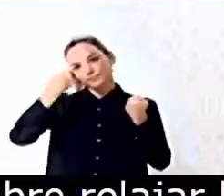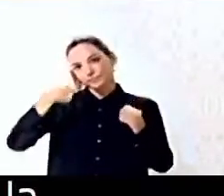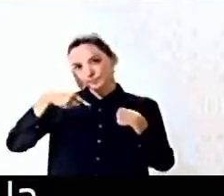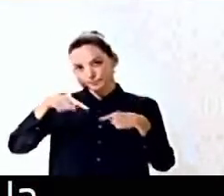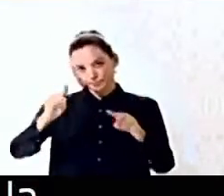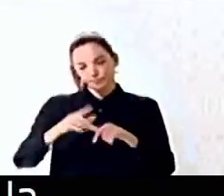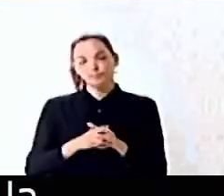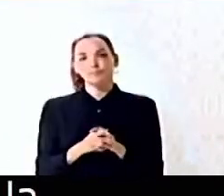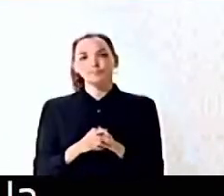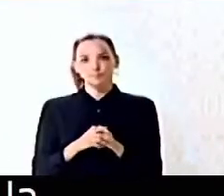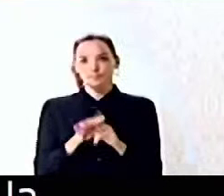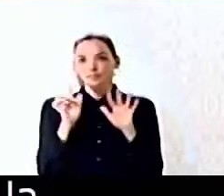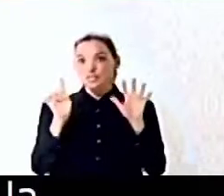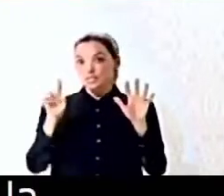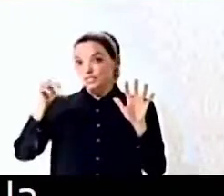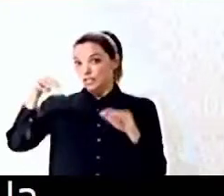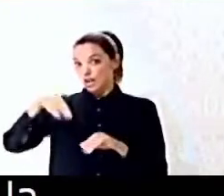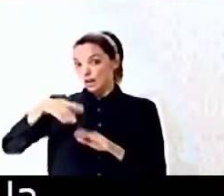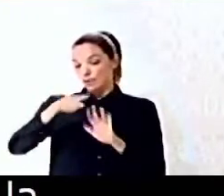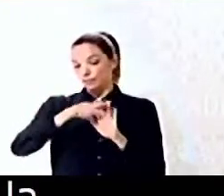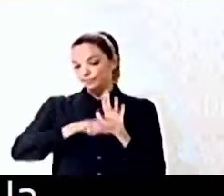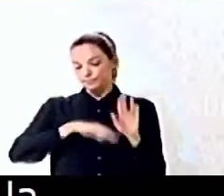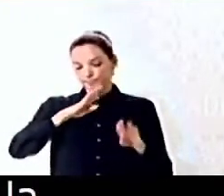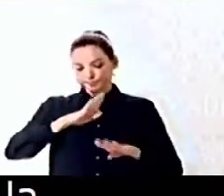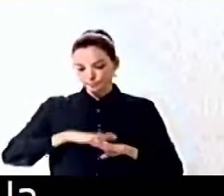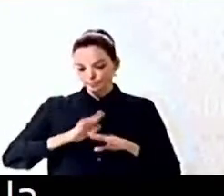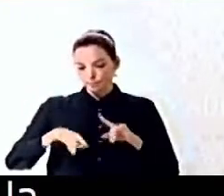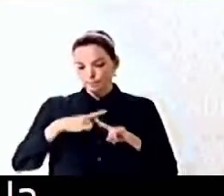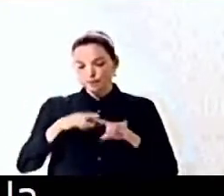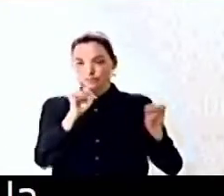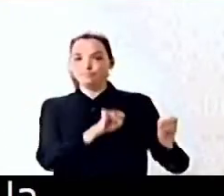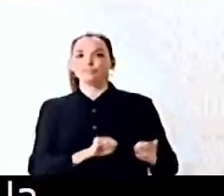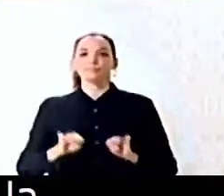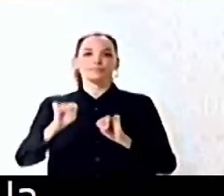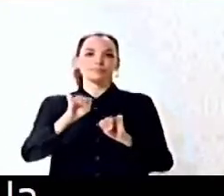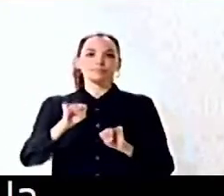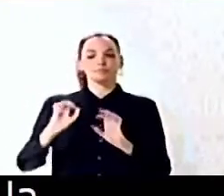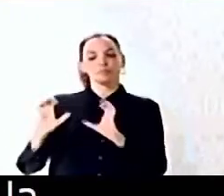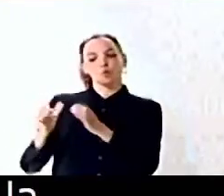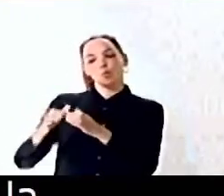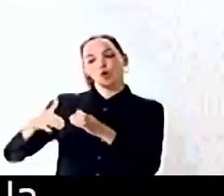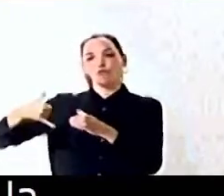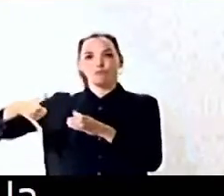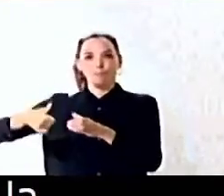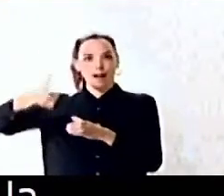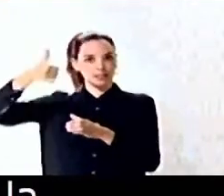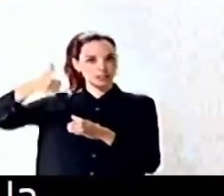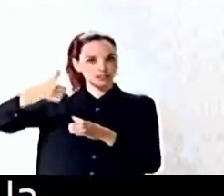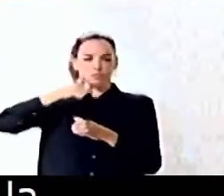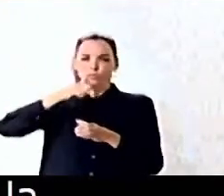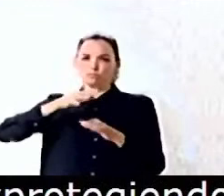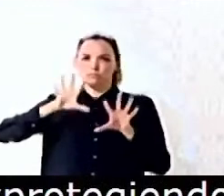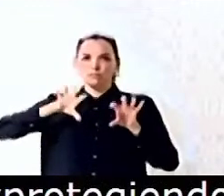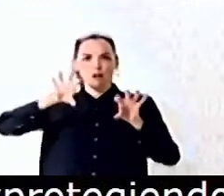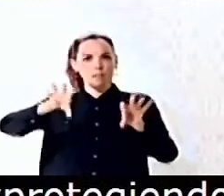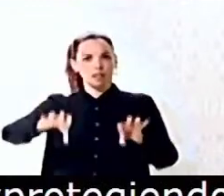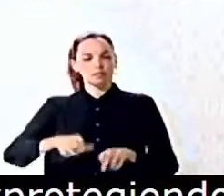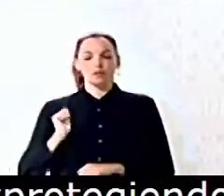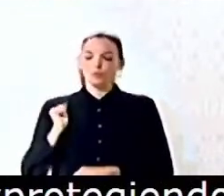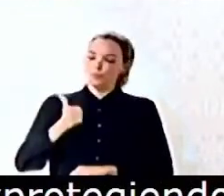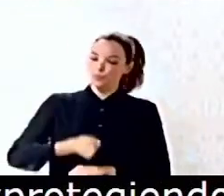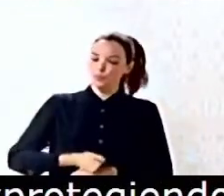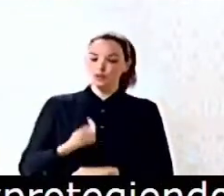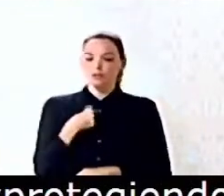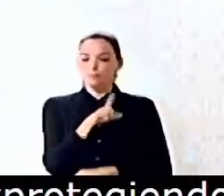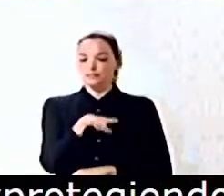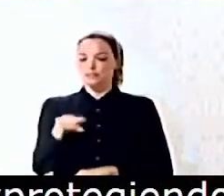haciendo uso de las 6 M's y protegiendo a nuestra población más vulnerable. Hemos aprendido mucho a lo largo de estos